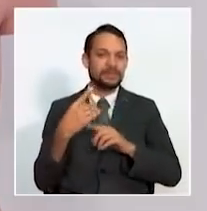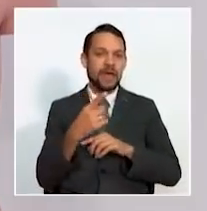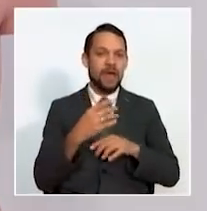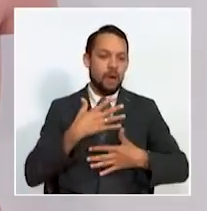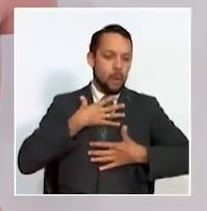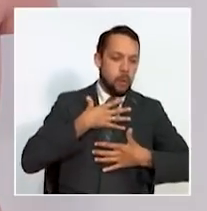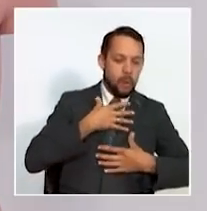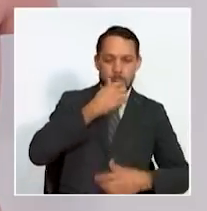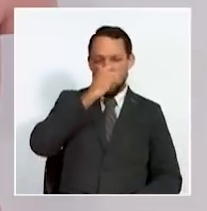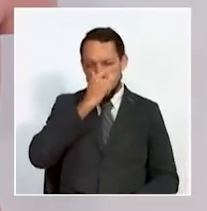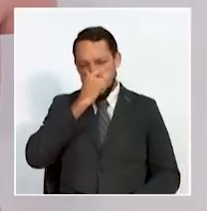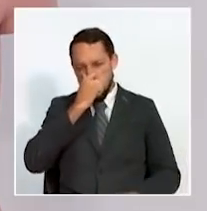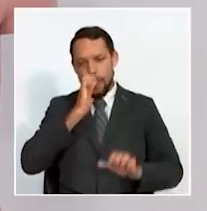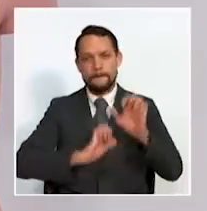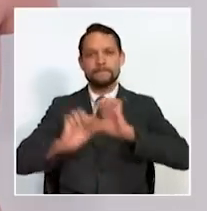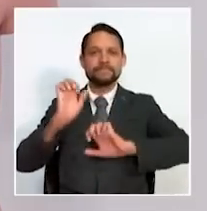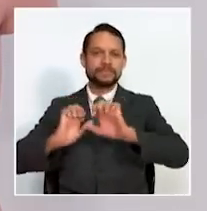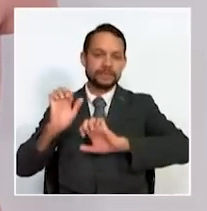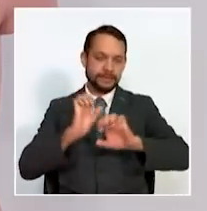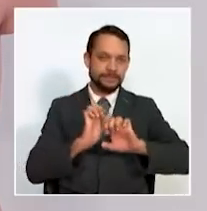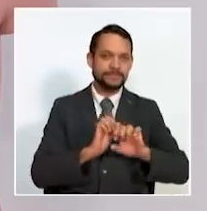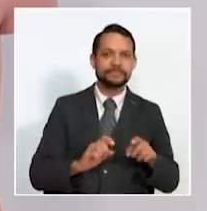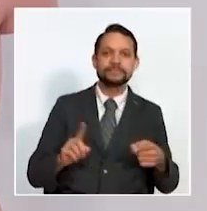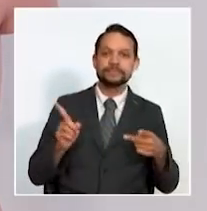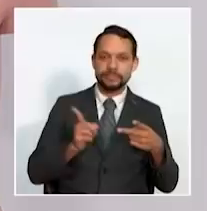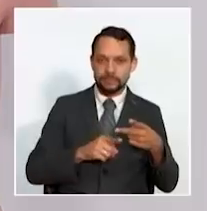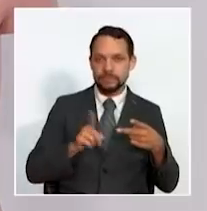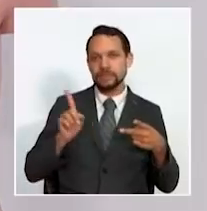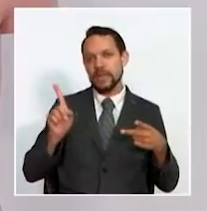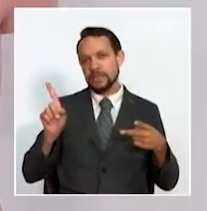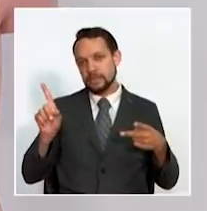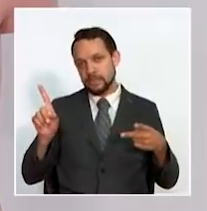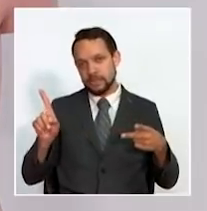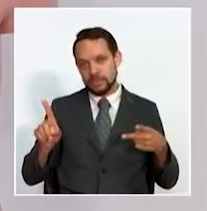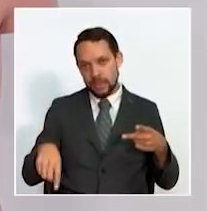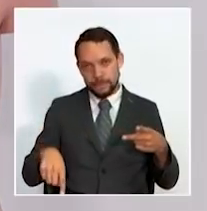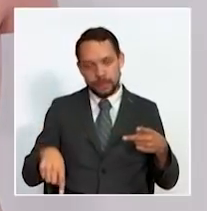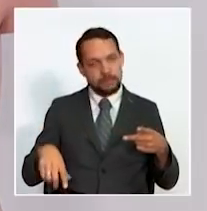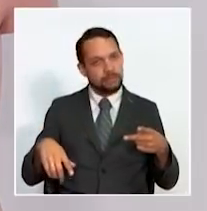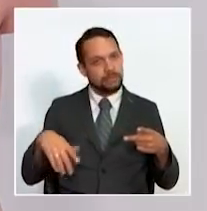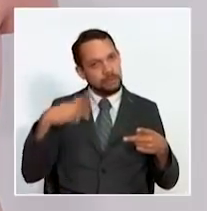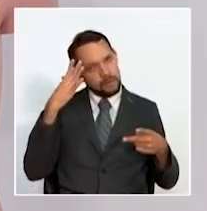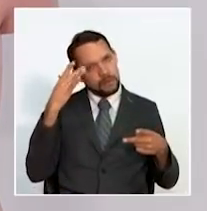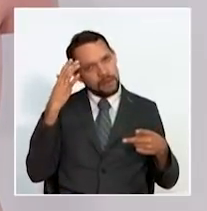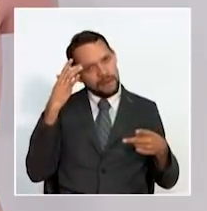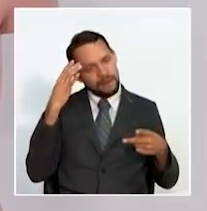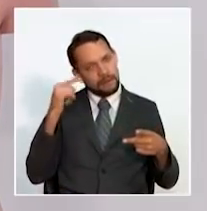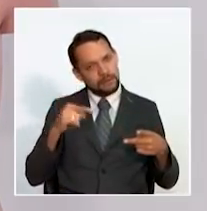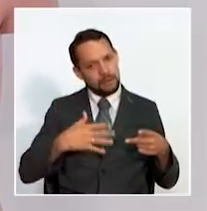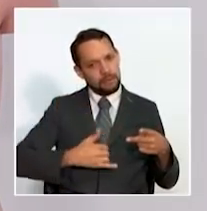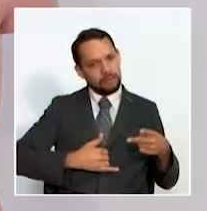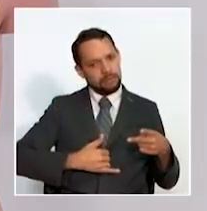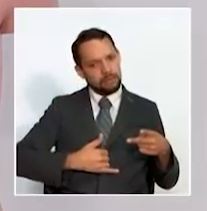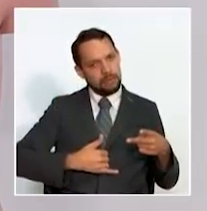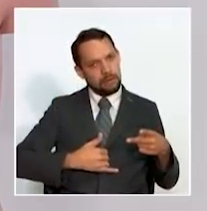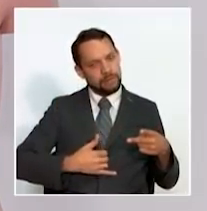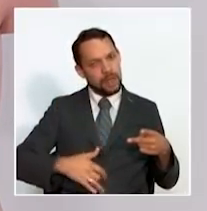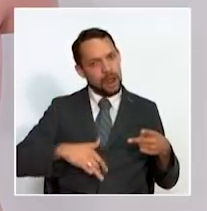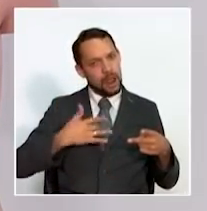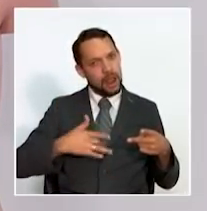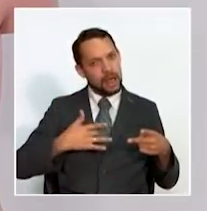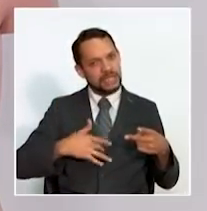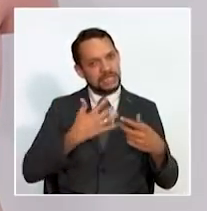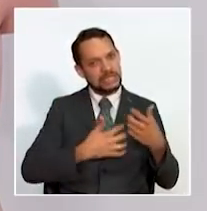también encontramos una tos que puede ser por el sistema digestivo. Cuando hablamos de la tos